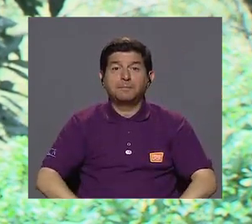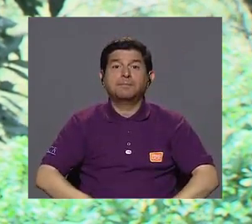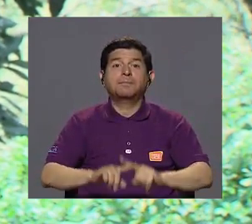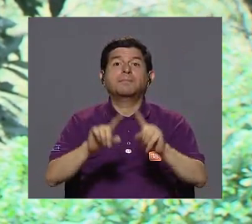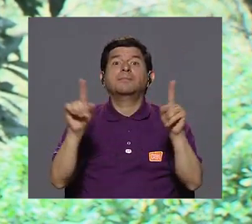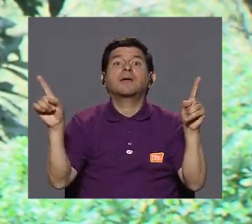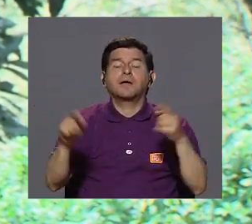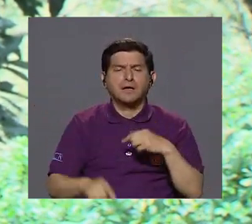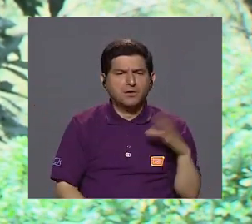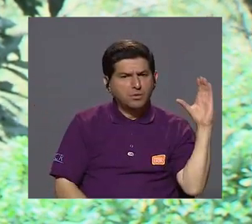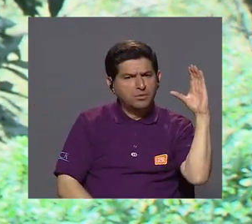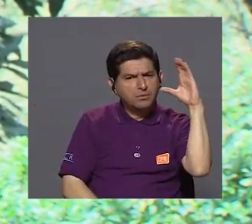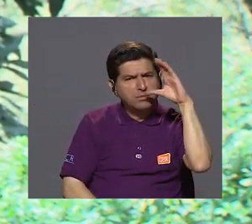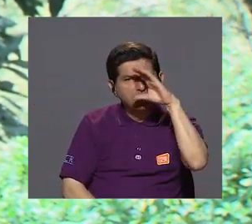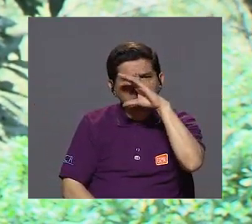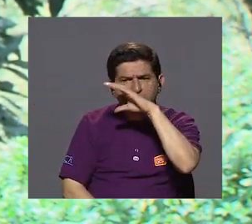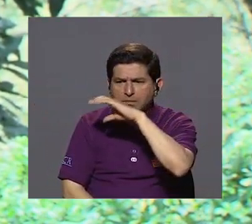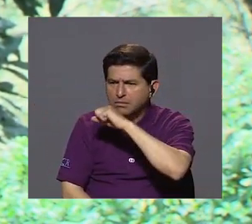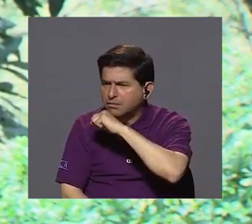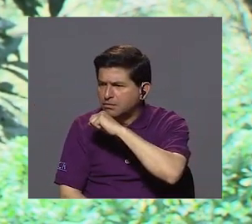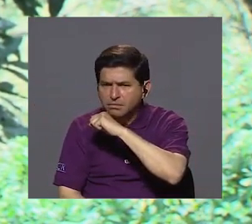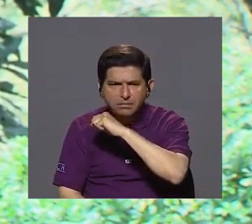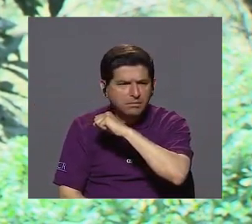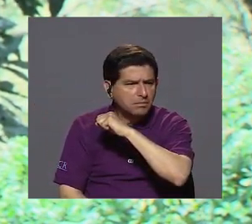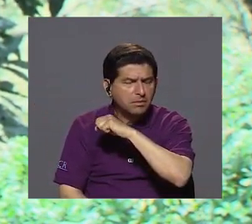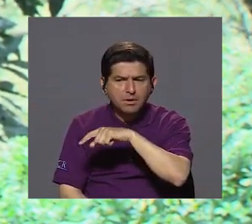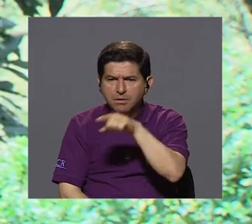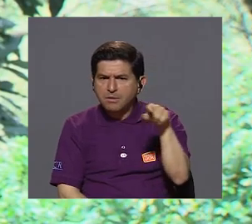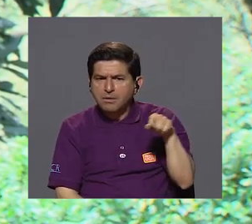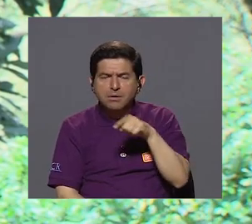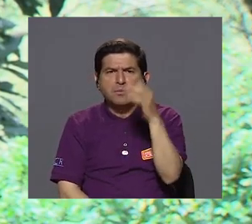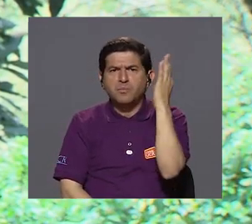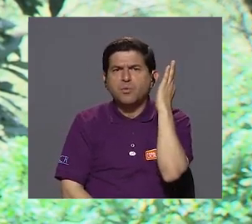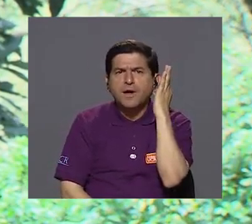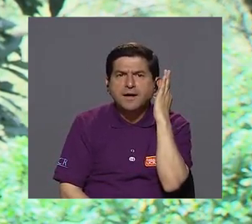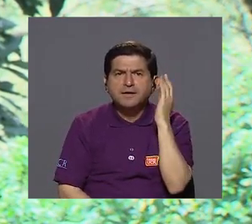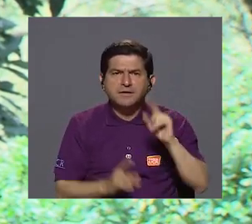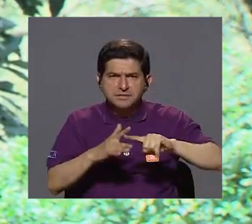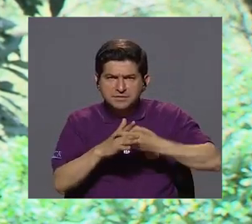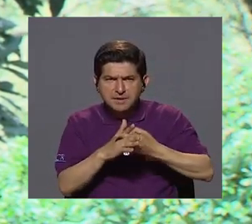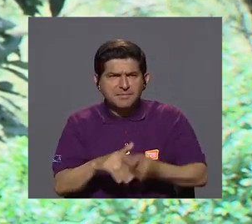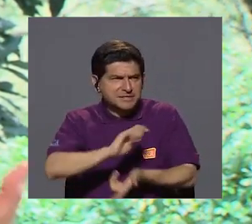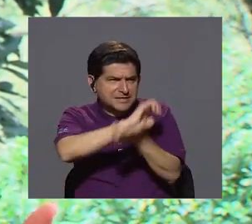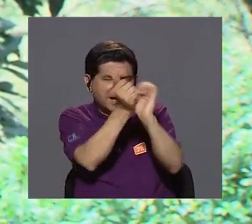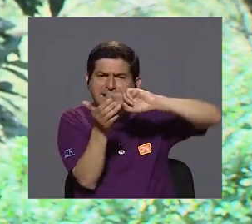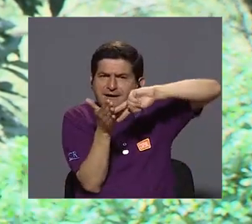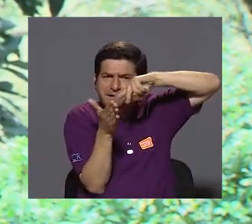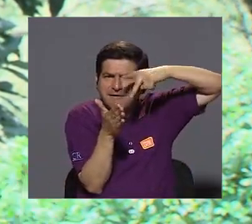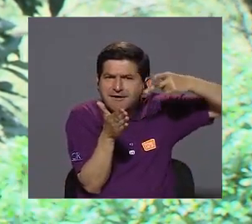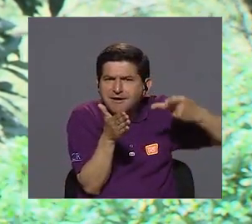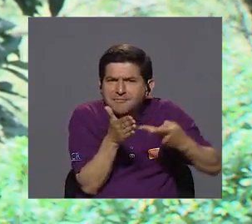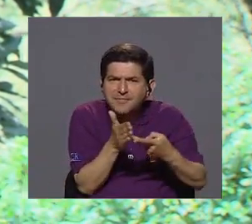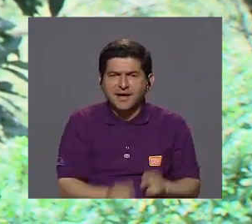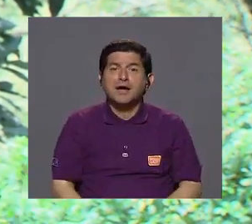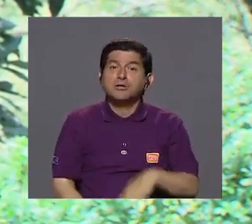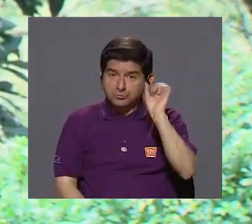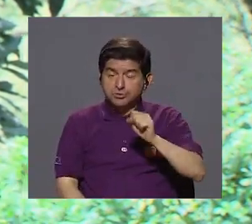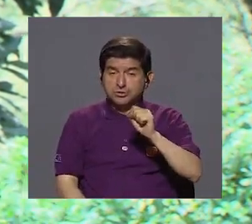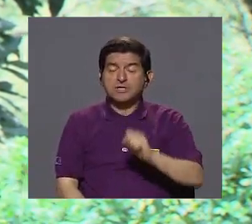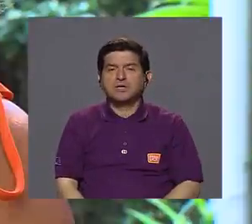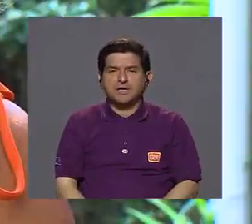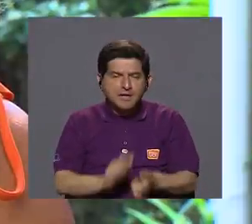fuerza. Sin embargo, empiezo a observar cómo estas mujeres empiezan a resignificar, por decirlo así,